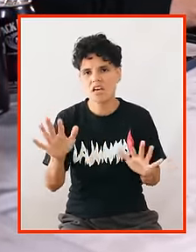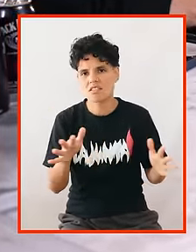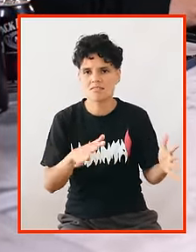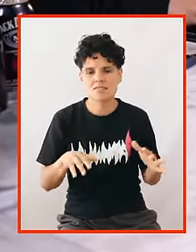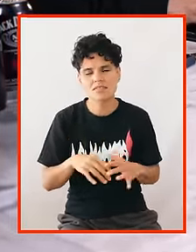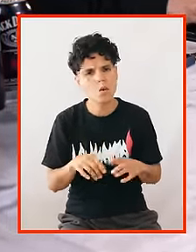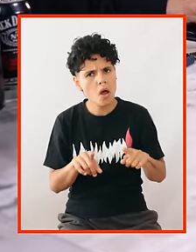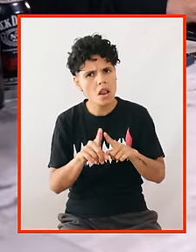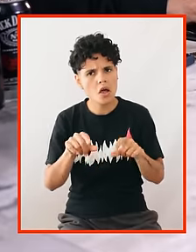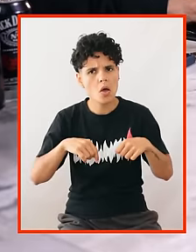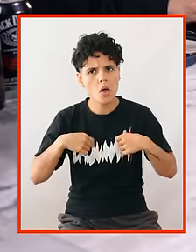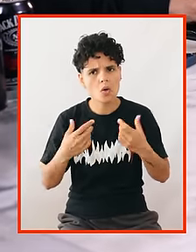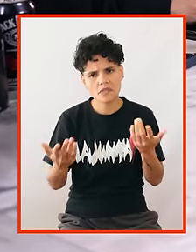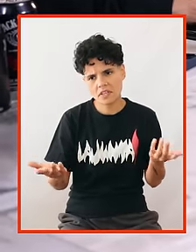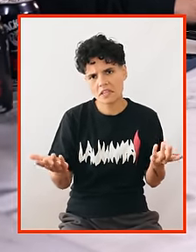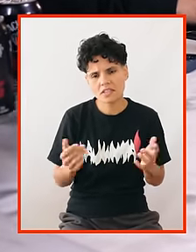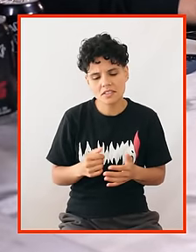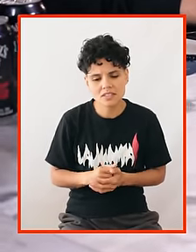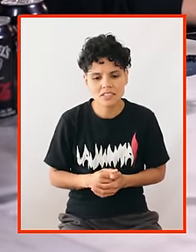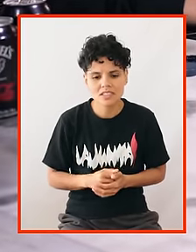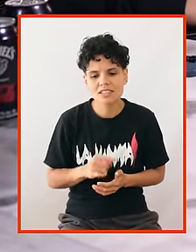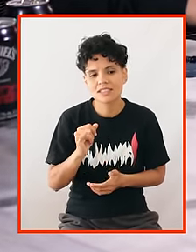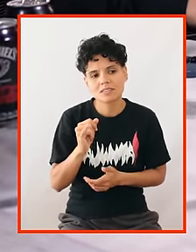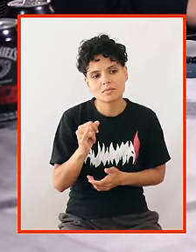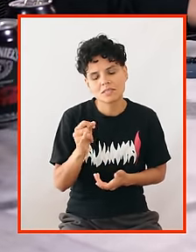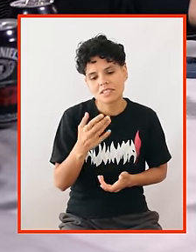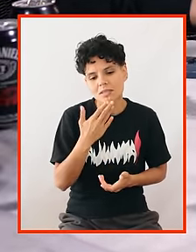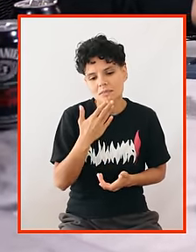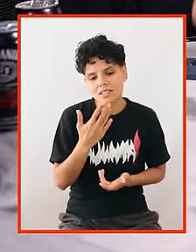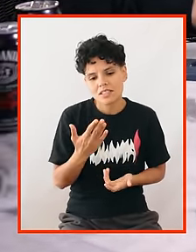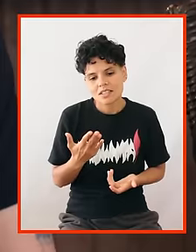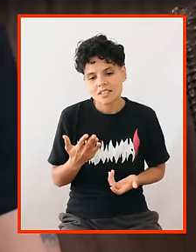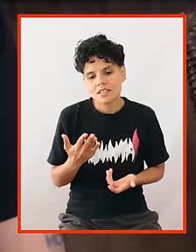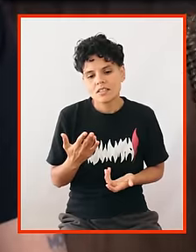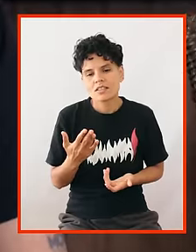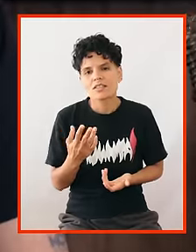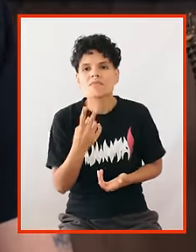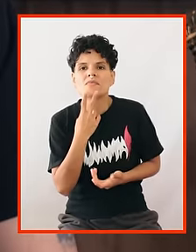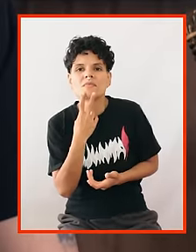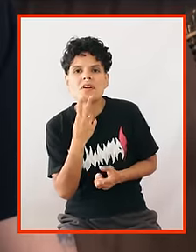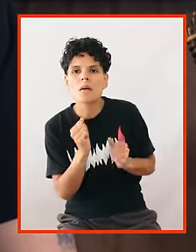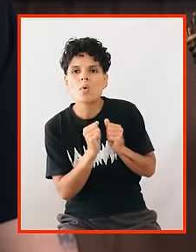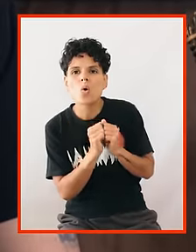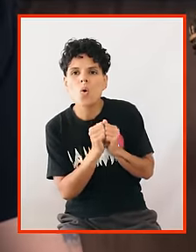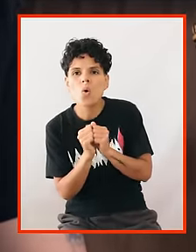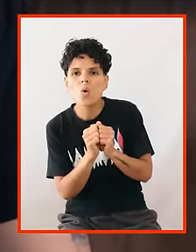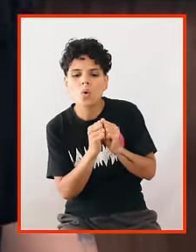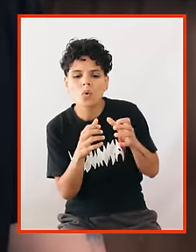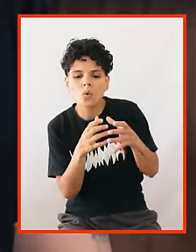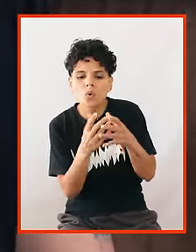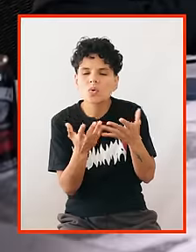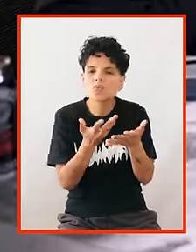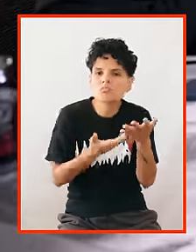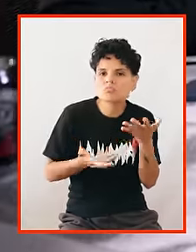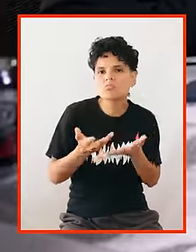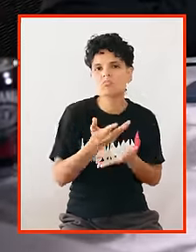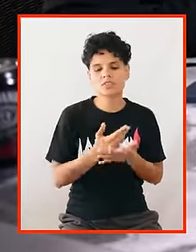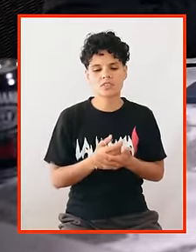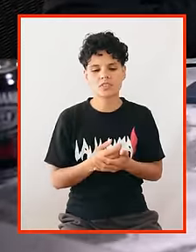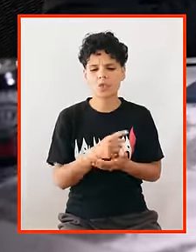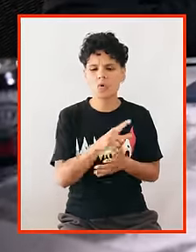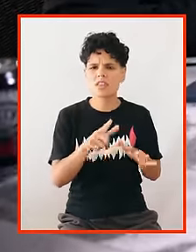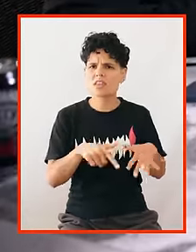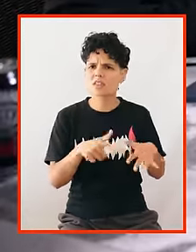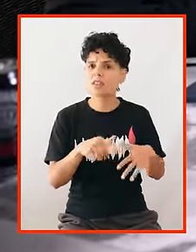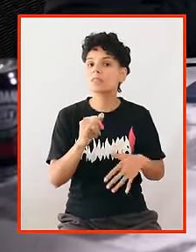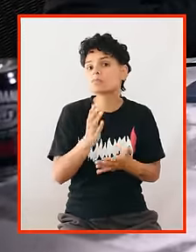¿22? Claro. ¿23? Igual en todo. Sí. Claro. Y bueno, claro. Y obviamente la influencia. Estamos viviendo juntos, harta fiesta entre nosotros. Sí. ¿Cómo tenías 17?